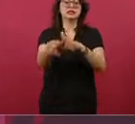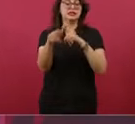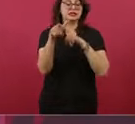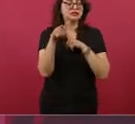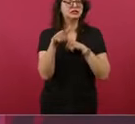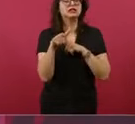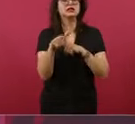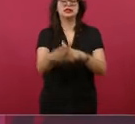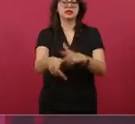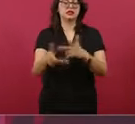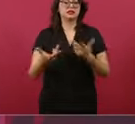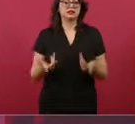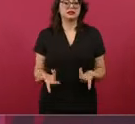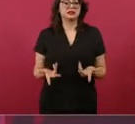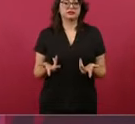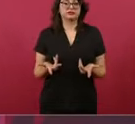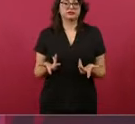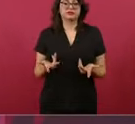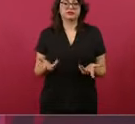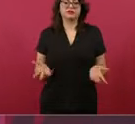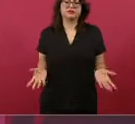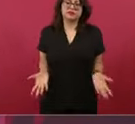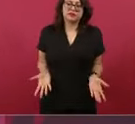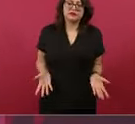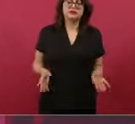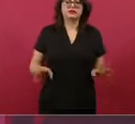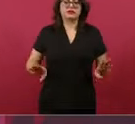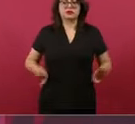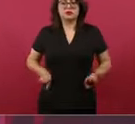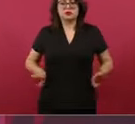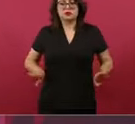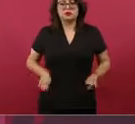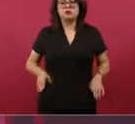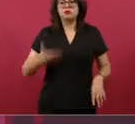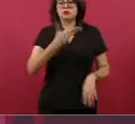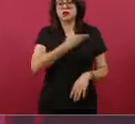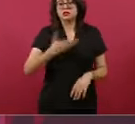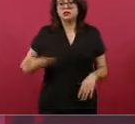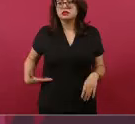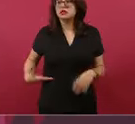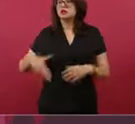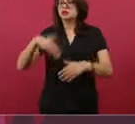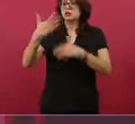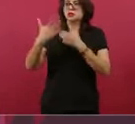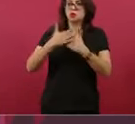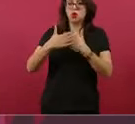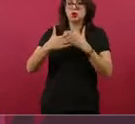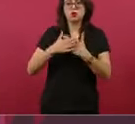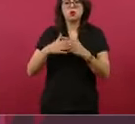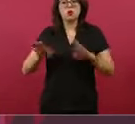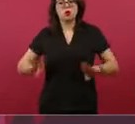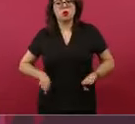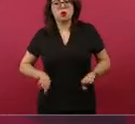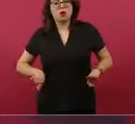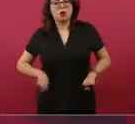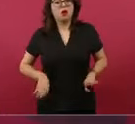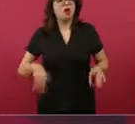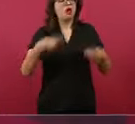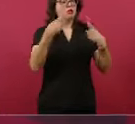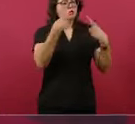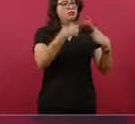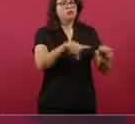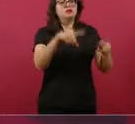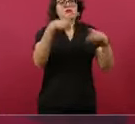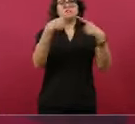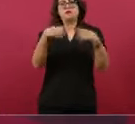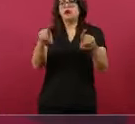continuidad, con cambio, porque cada quien tiene su estilo, pero va a haber